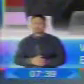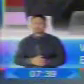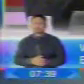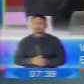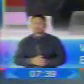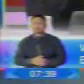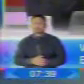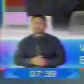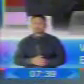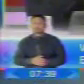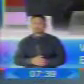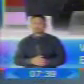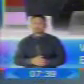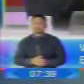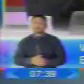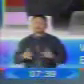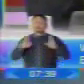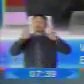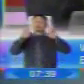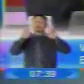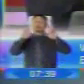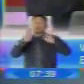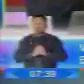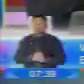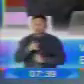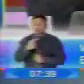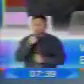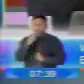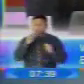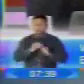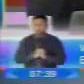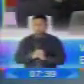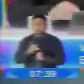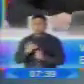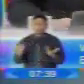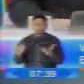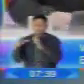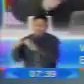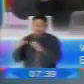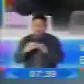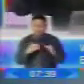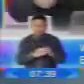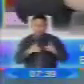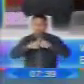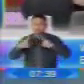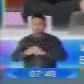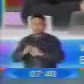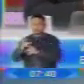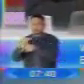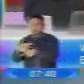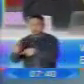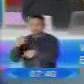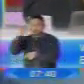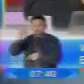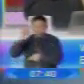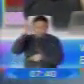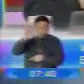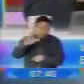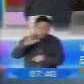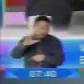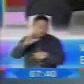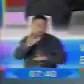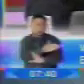y culturales. Para de esto que me estás hablando, ¿cuáles son los sectores? ¿No? Porque hay varios, ¿no? Hay productores, realizadores, cineastas, en